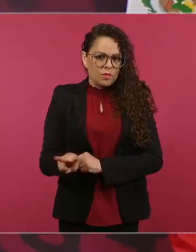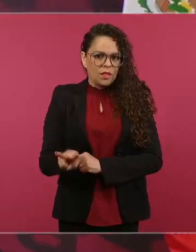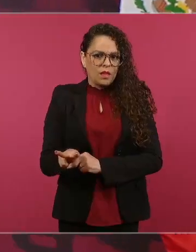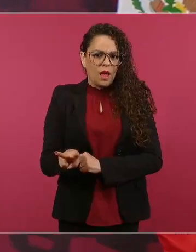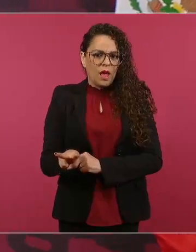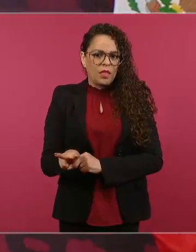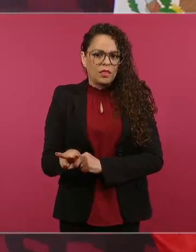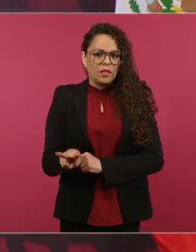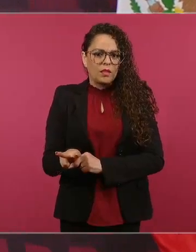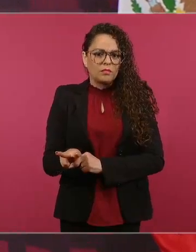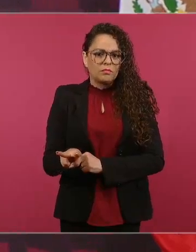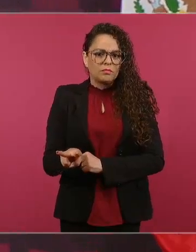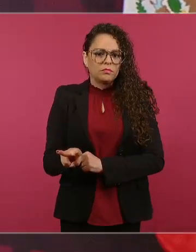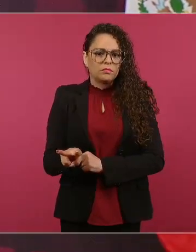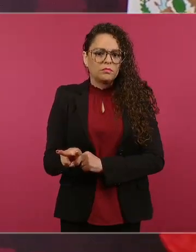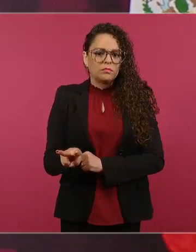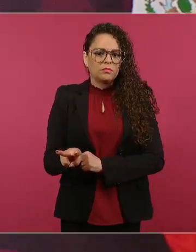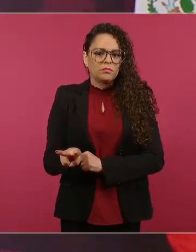que tenemos